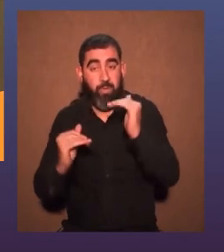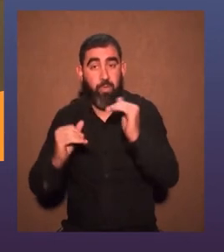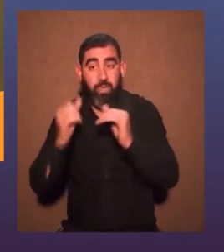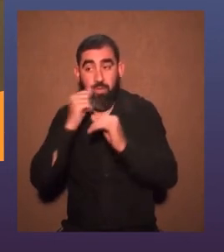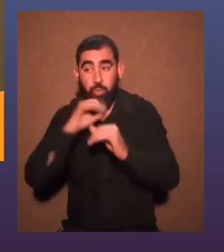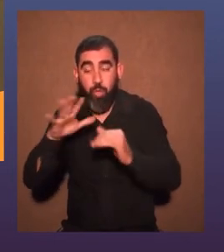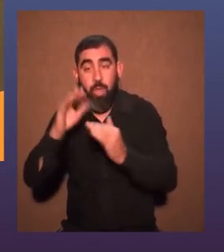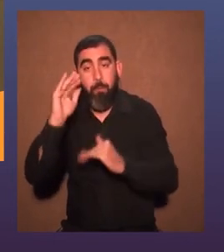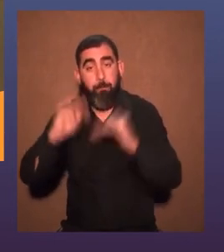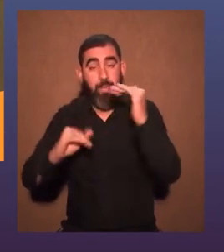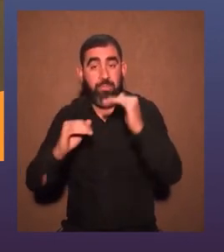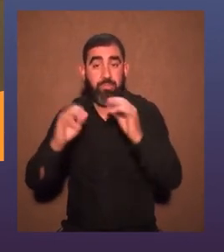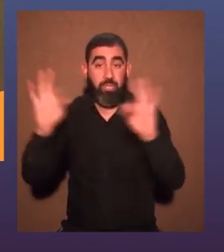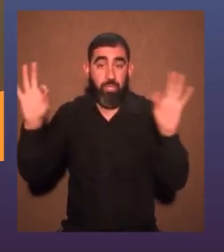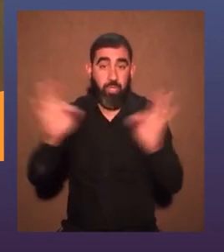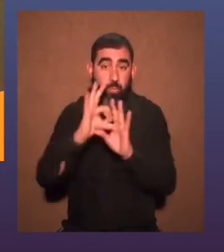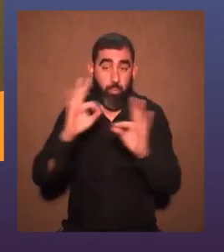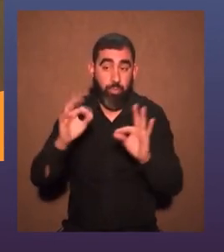este caso,